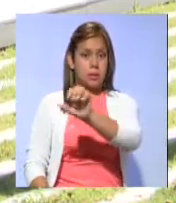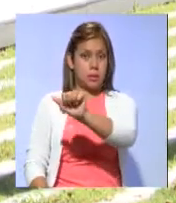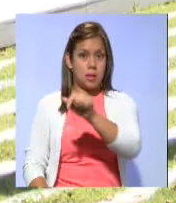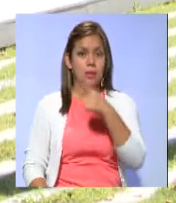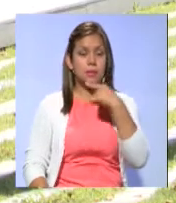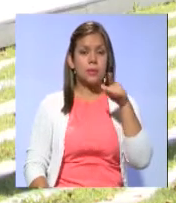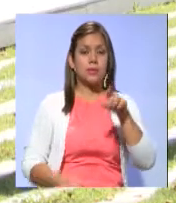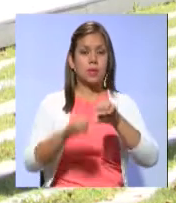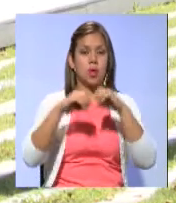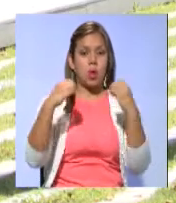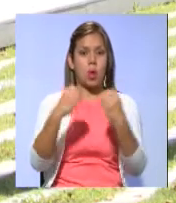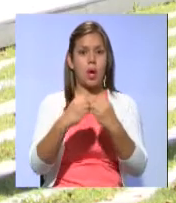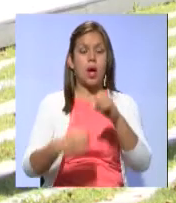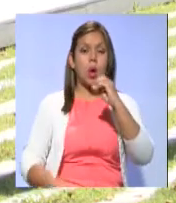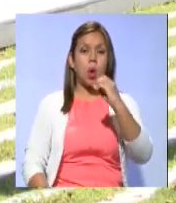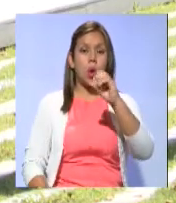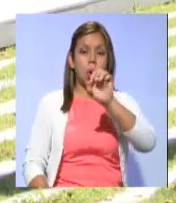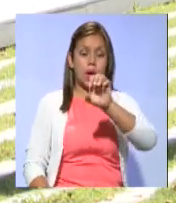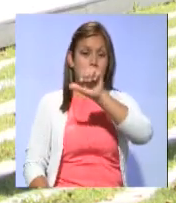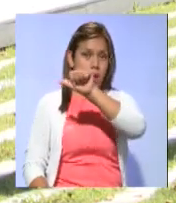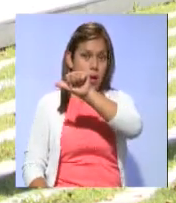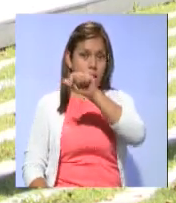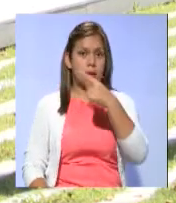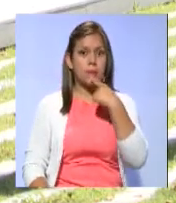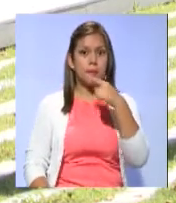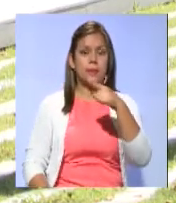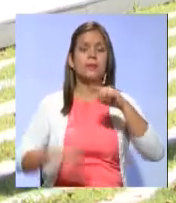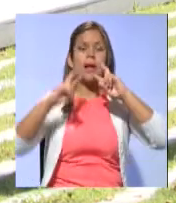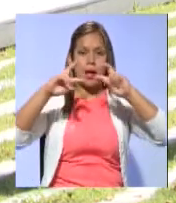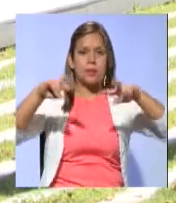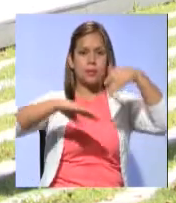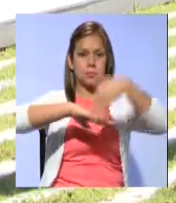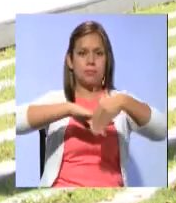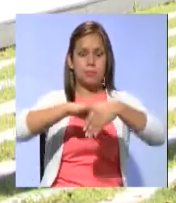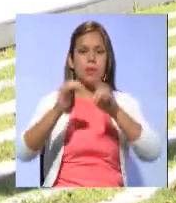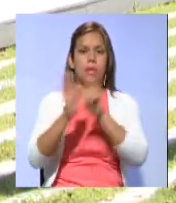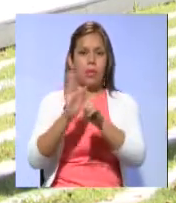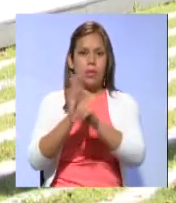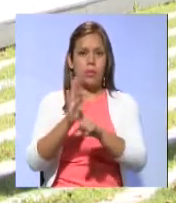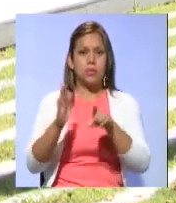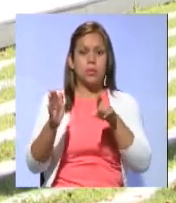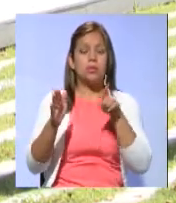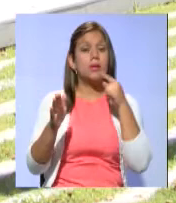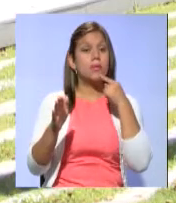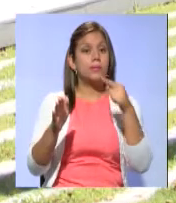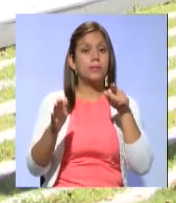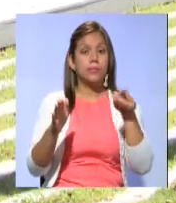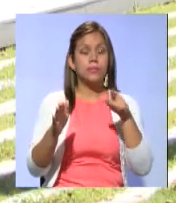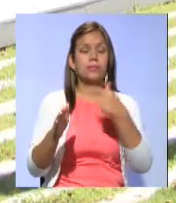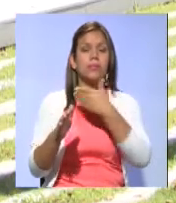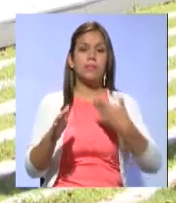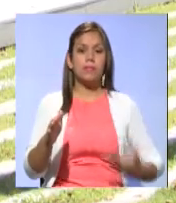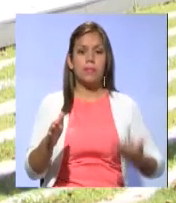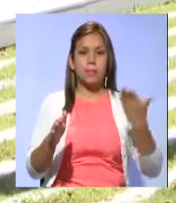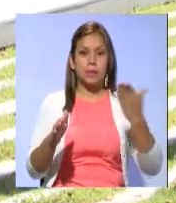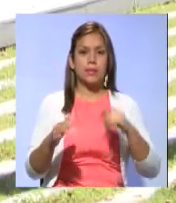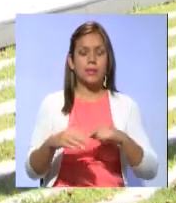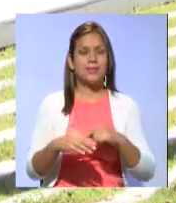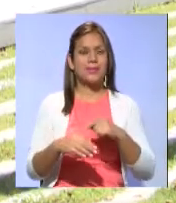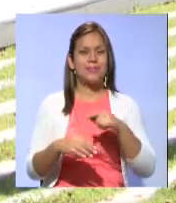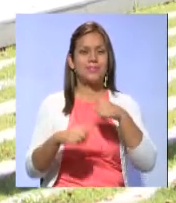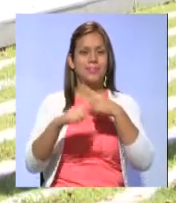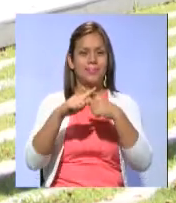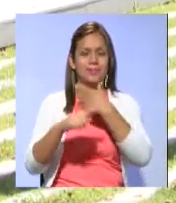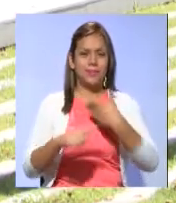la Organización de Estados Americanos, OEA, debe archivar la denuncia que realizó el expresidente de la República, Rafael Correa Delgado, y